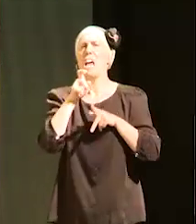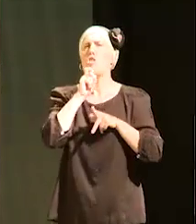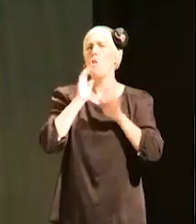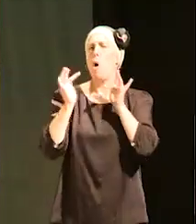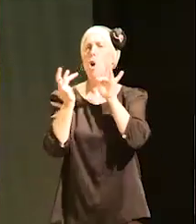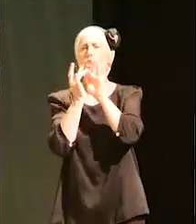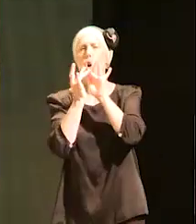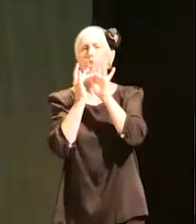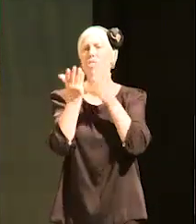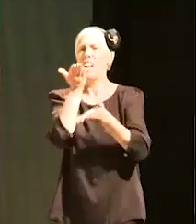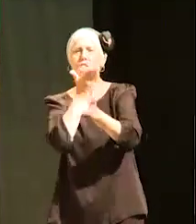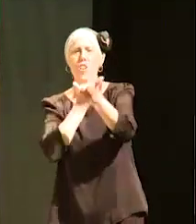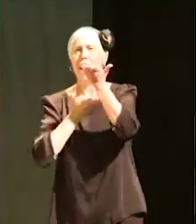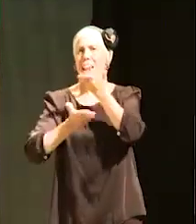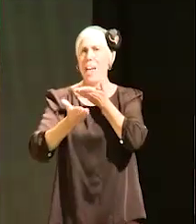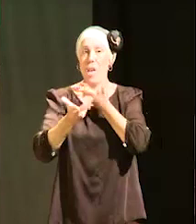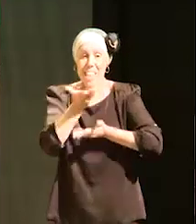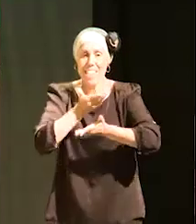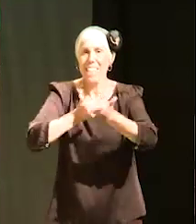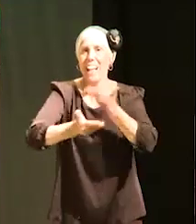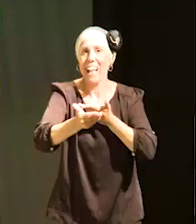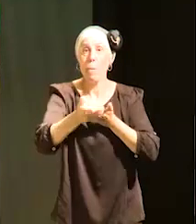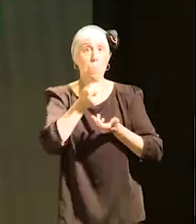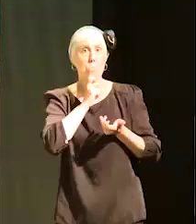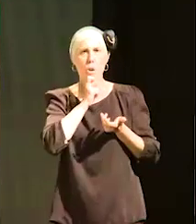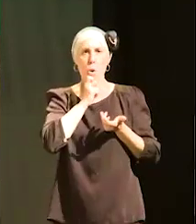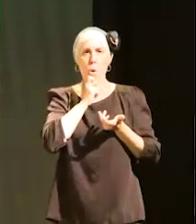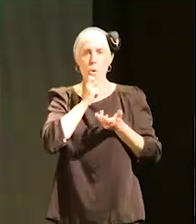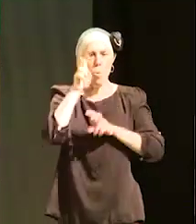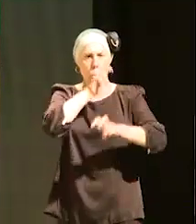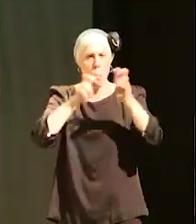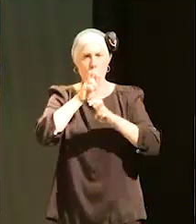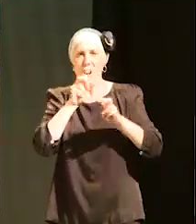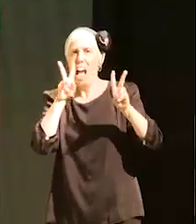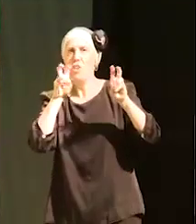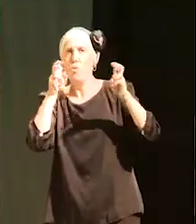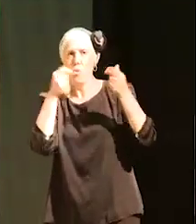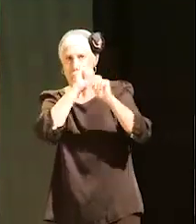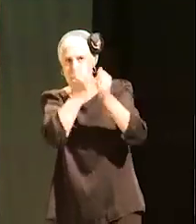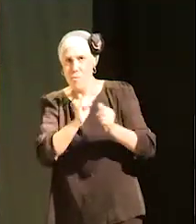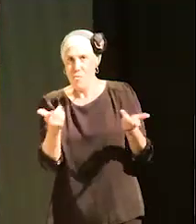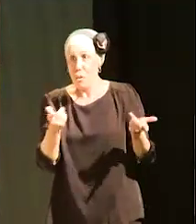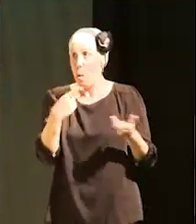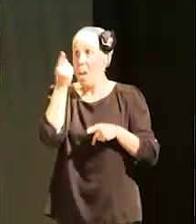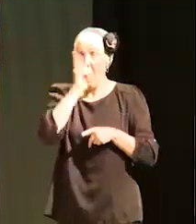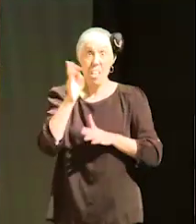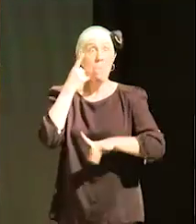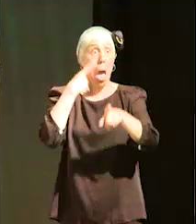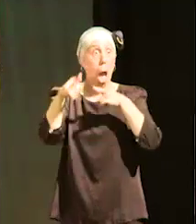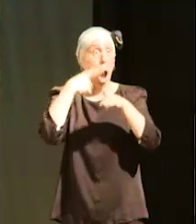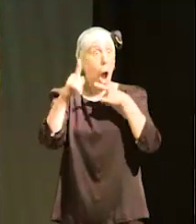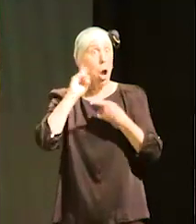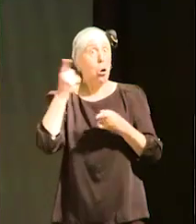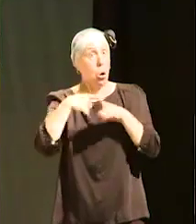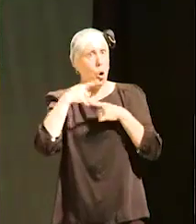de trueque de intercambio de saberes y de conocimientos pero también de cosas que pueden ayudar a otras